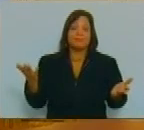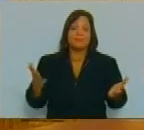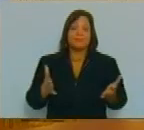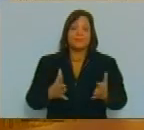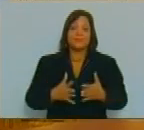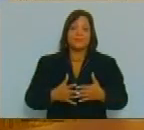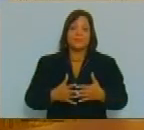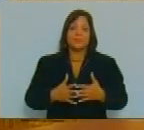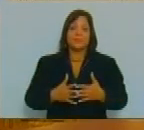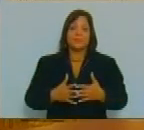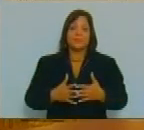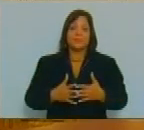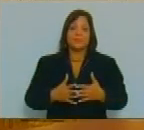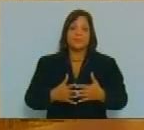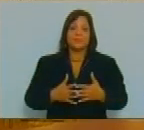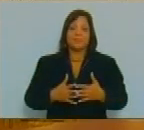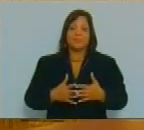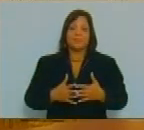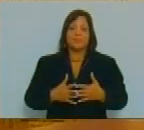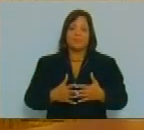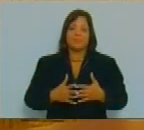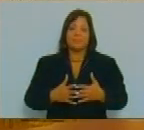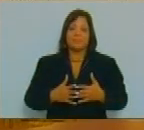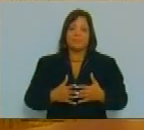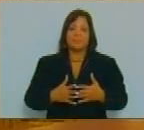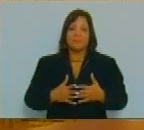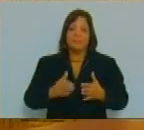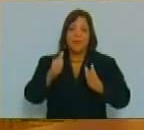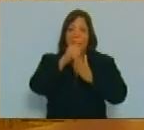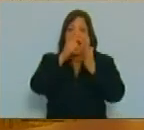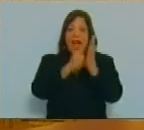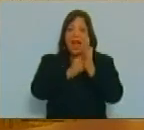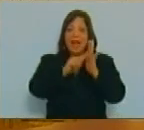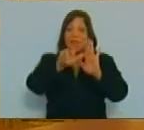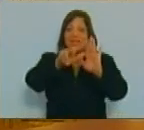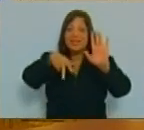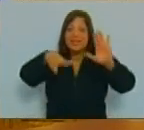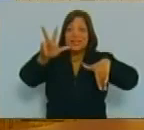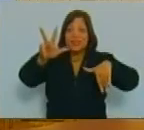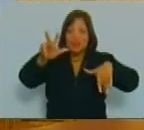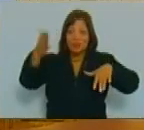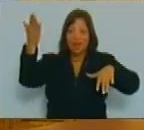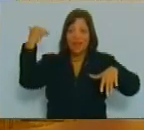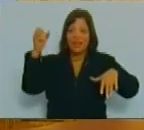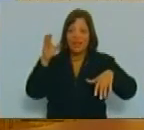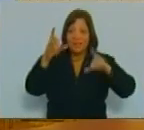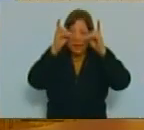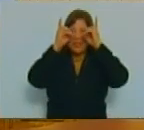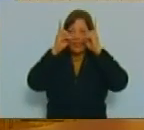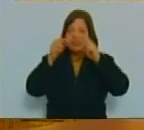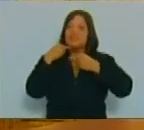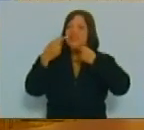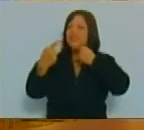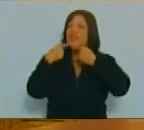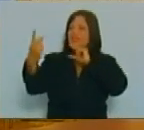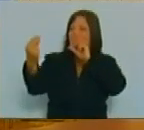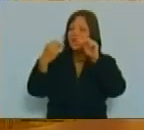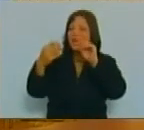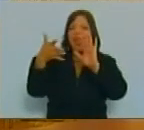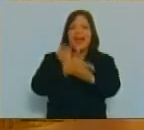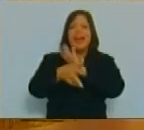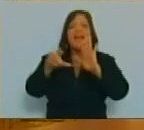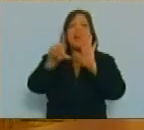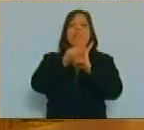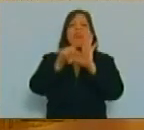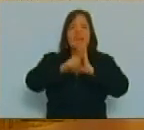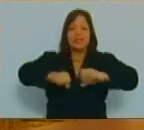cuando la el artículo 18 le comentaba la presidenta de la asamblea nacional constituyente de la ley orgánica